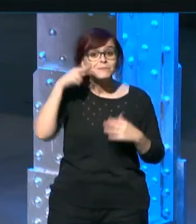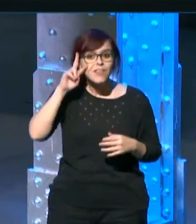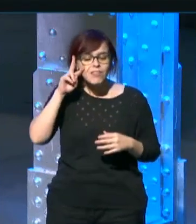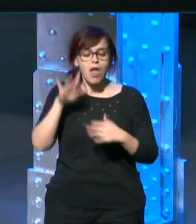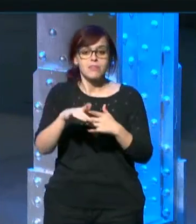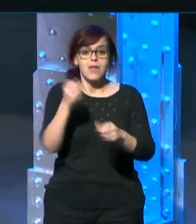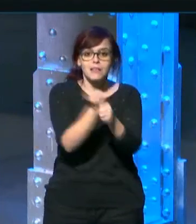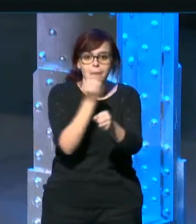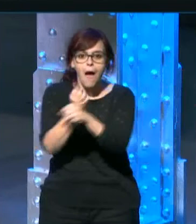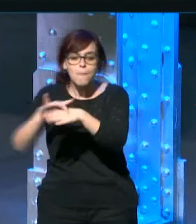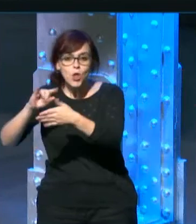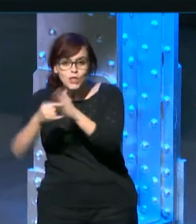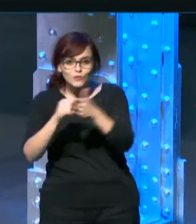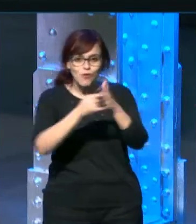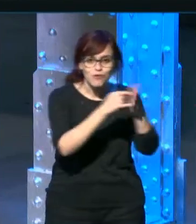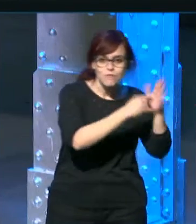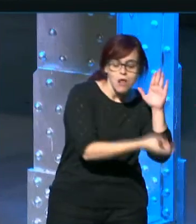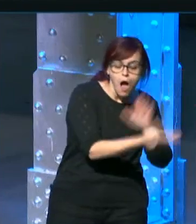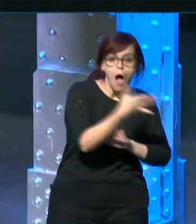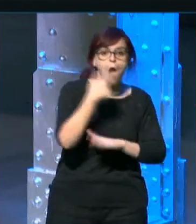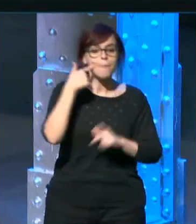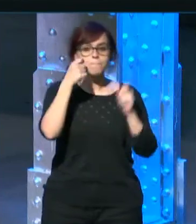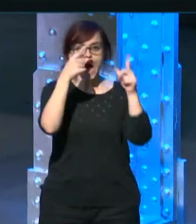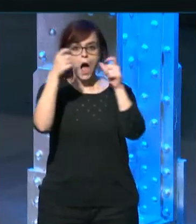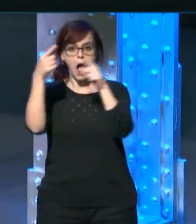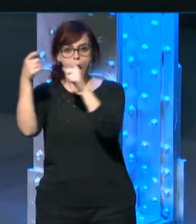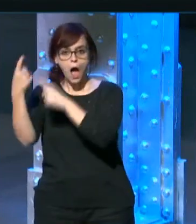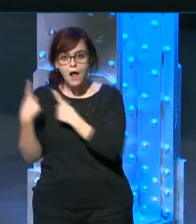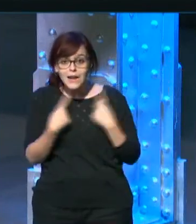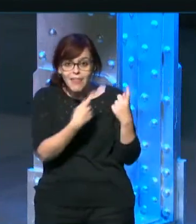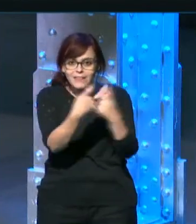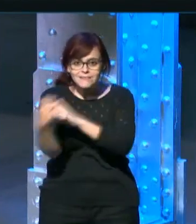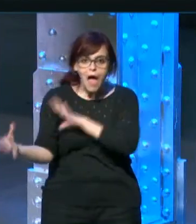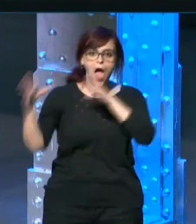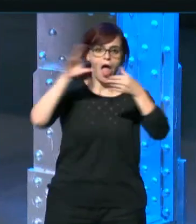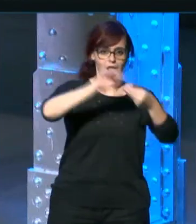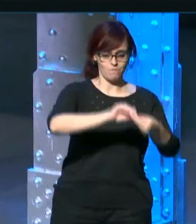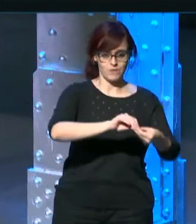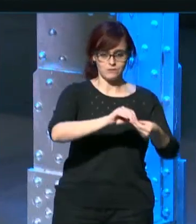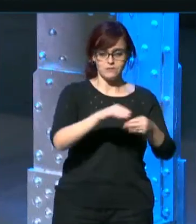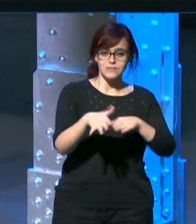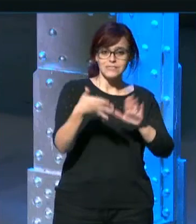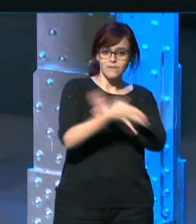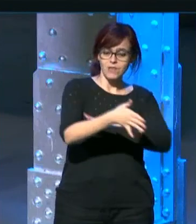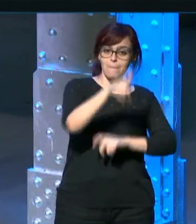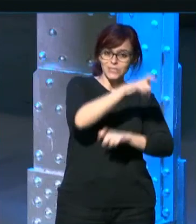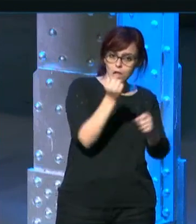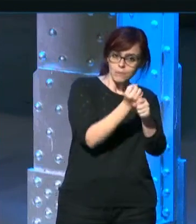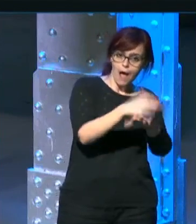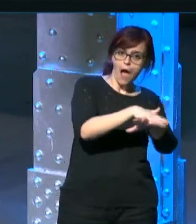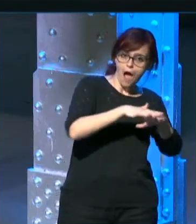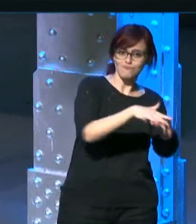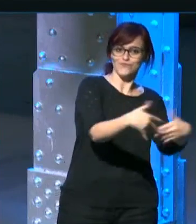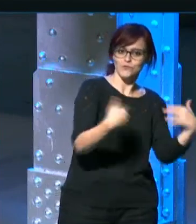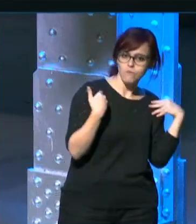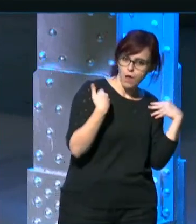está trabajando y se ha ido adaptando a las necesidades que ellos tenían. O sea, digamos que ha sido una aproximación desde abajo, desde quien lo sufre. Pero también